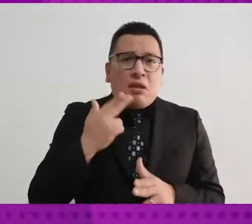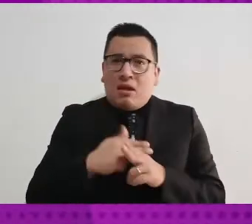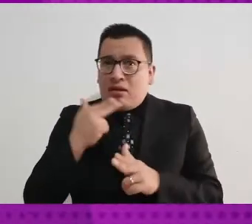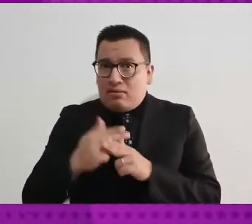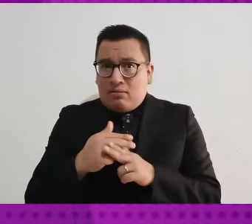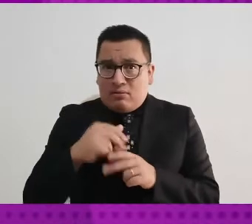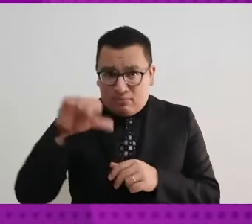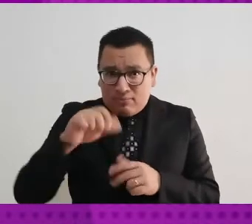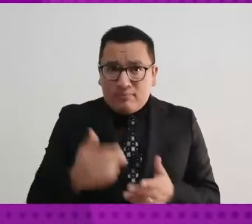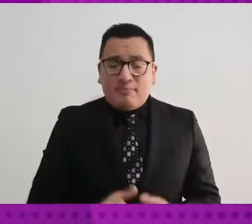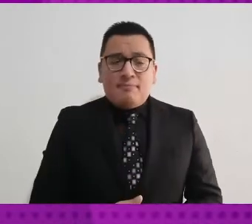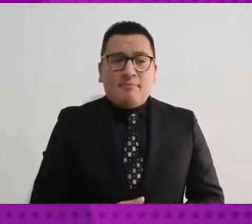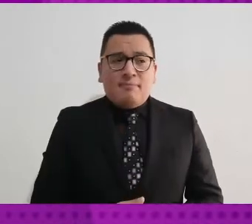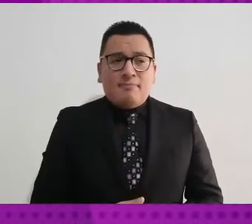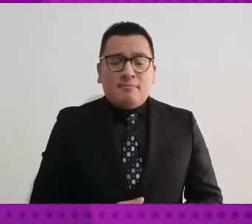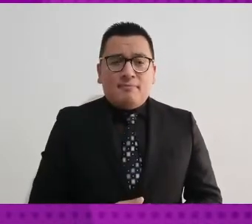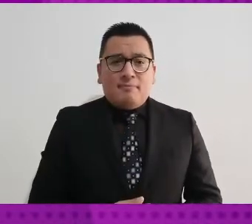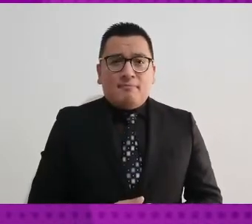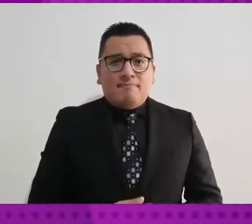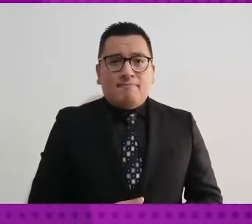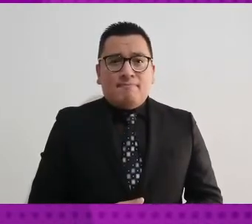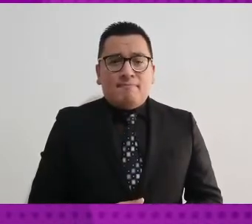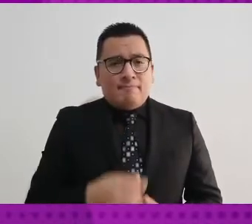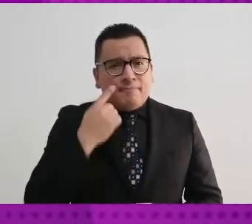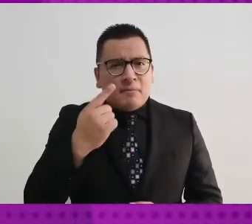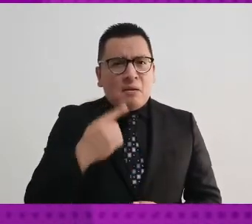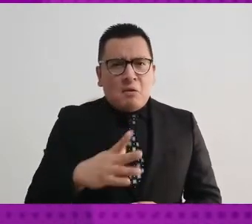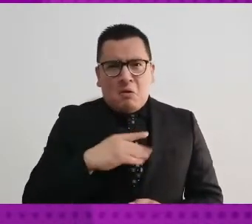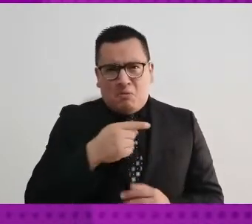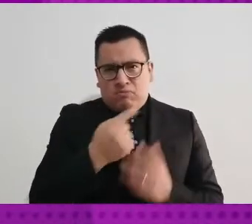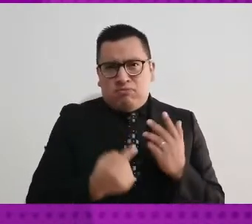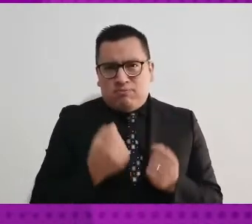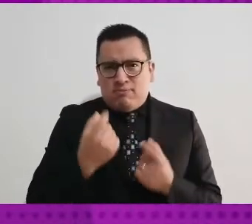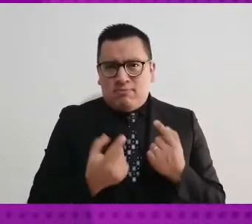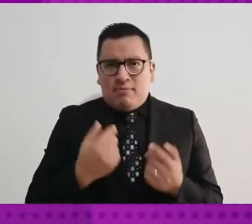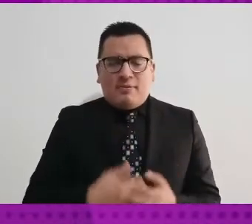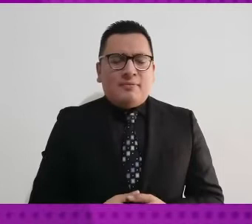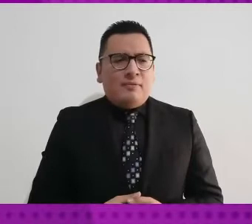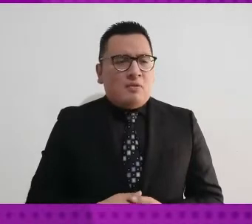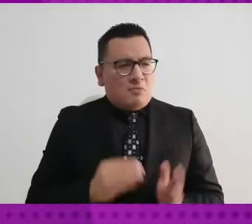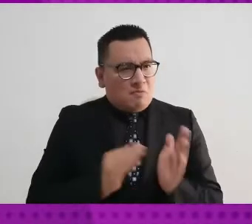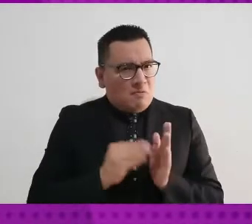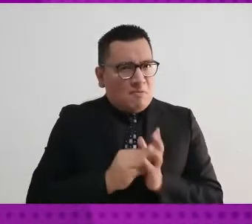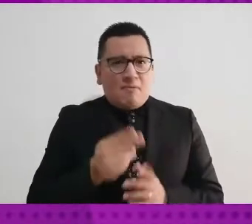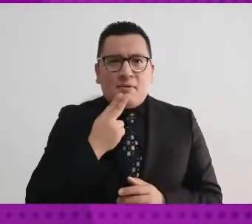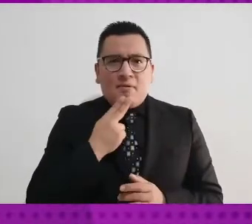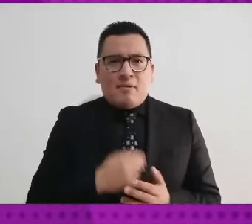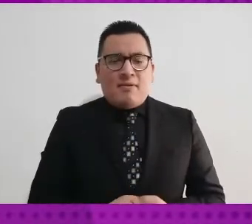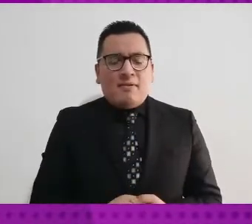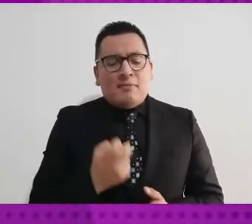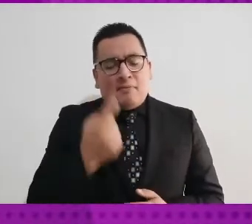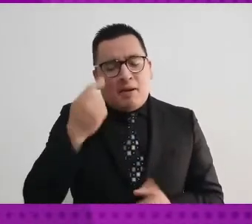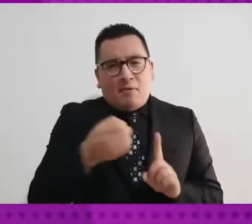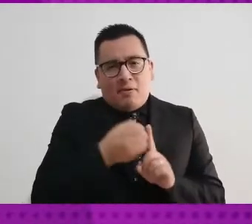1917 hasta la fecha? Pues fíjate que hay varios objetos que han perdurado, que tienen que ver más